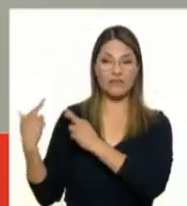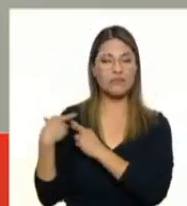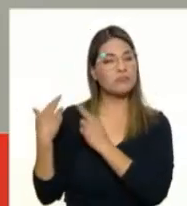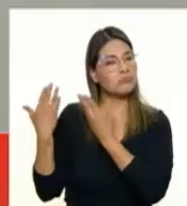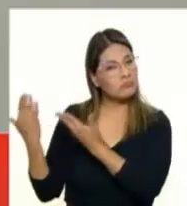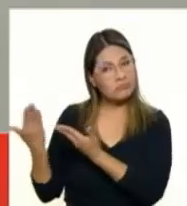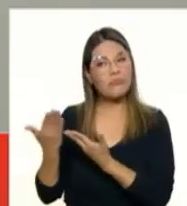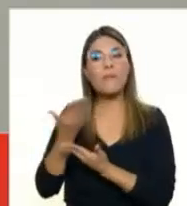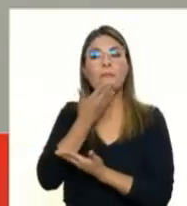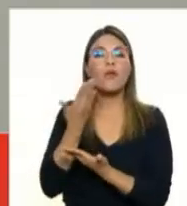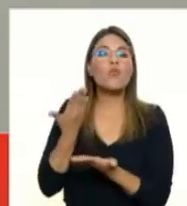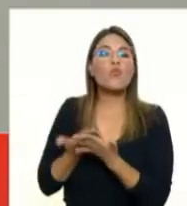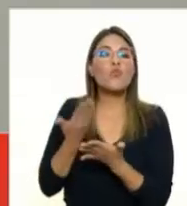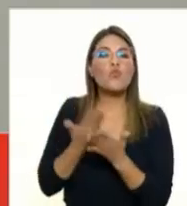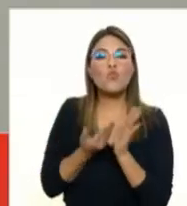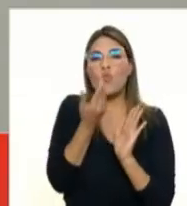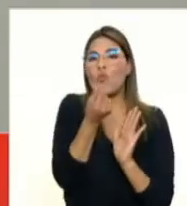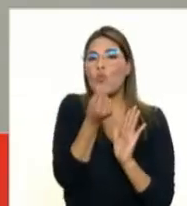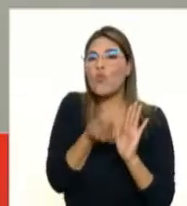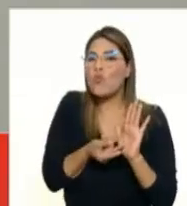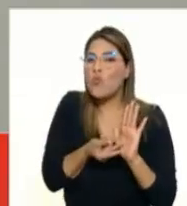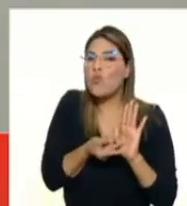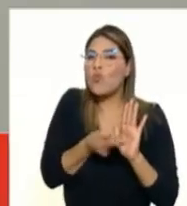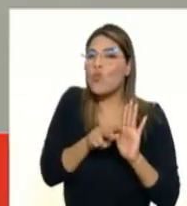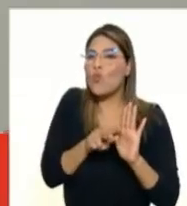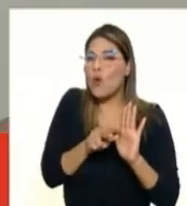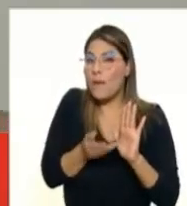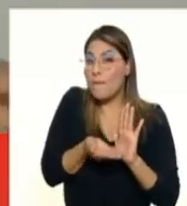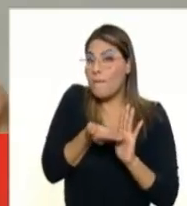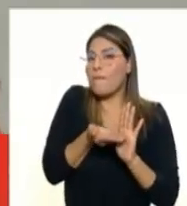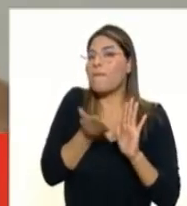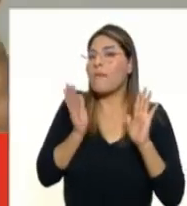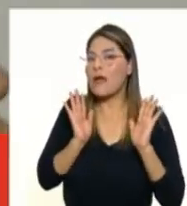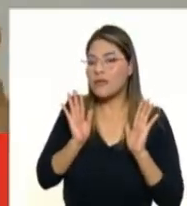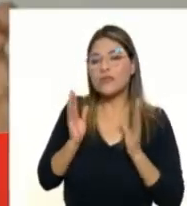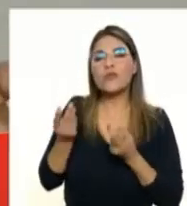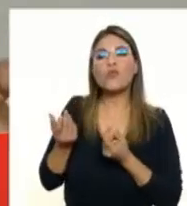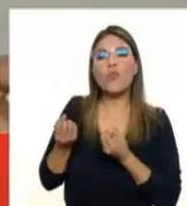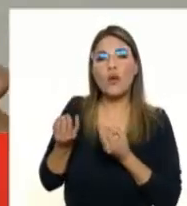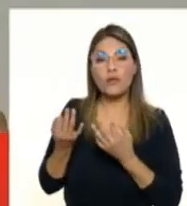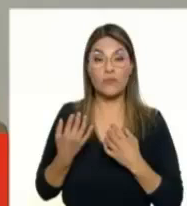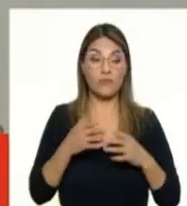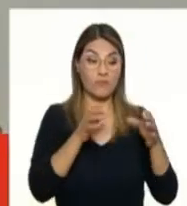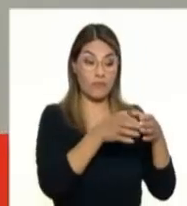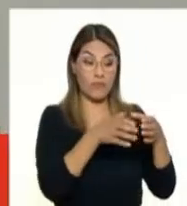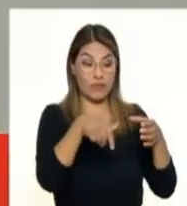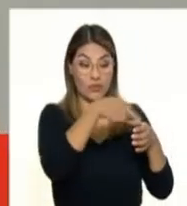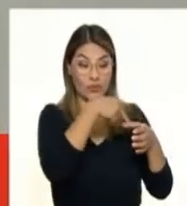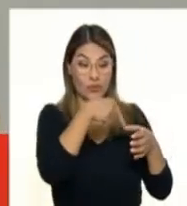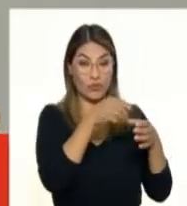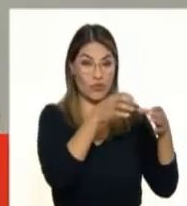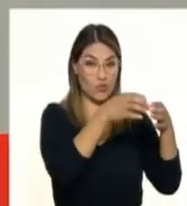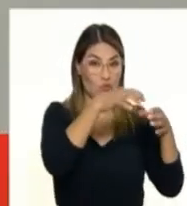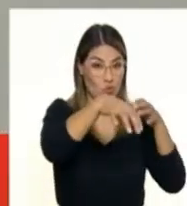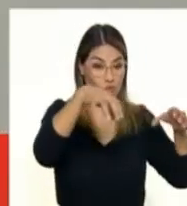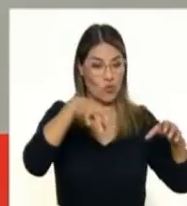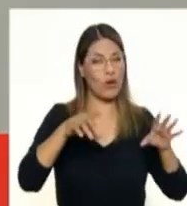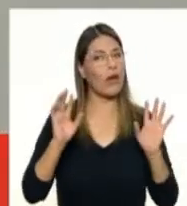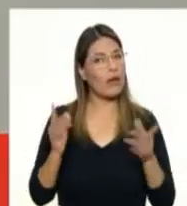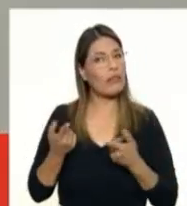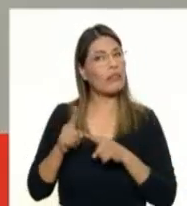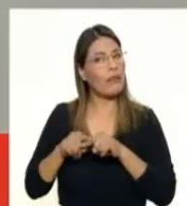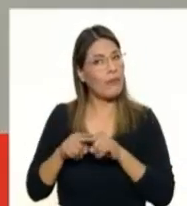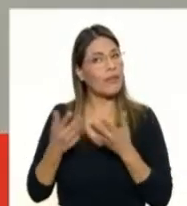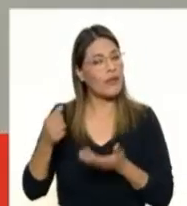el incremento, quien dé la suma, pero su expectativa, la expectativa de las centrales sindicales, estaban de acuerdo a lo que cubra la canasta familiar, es